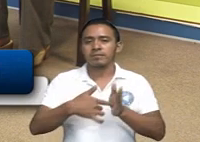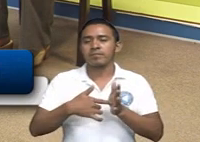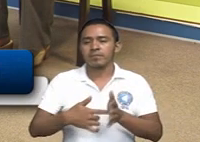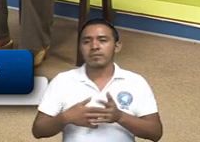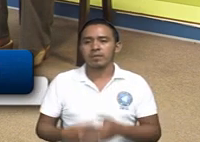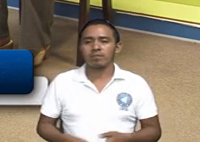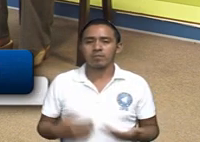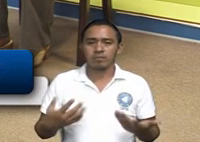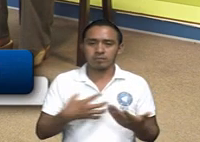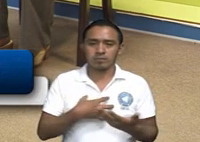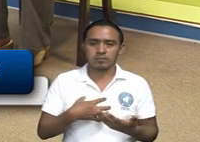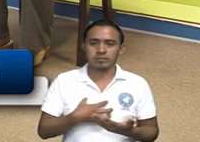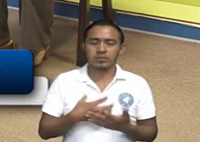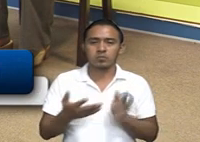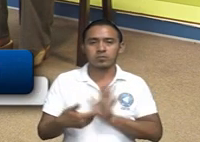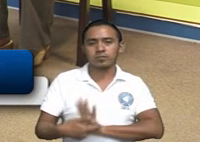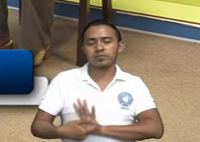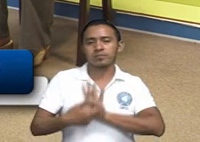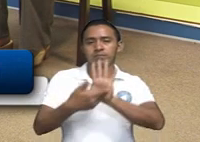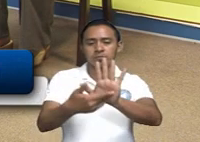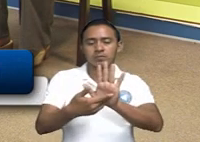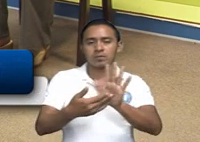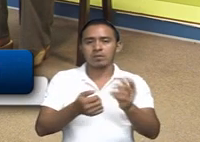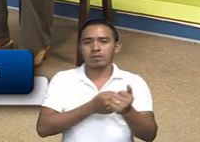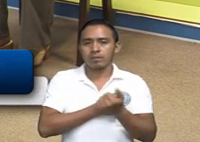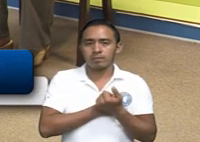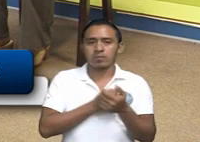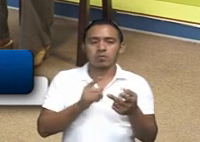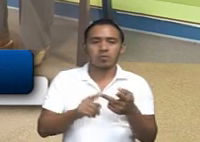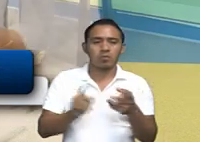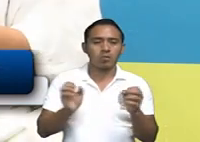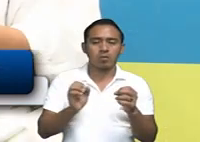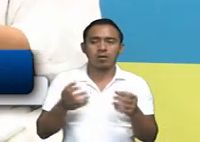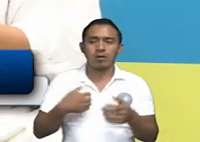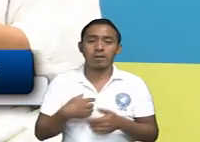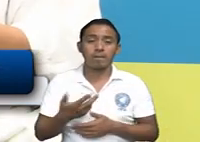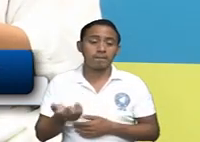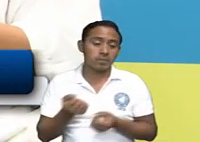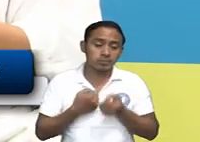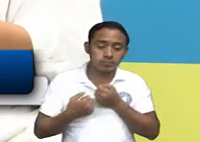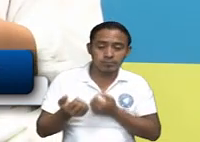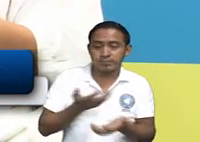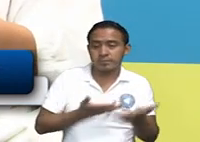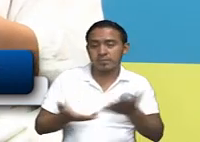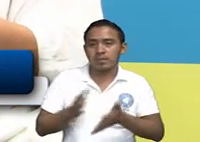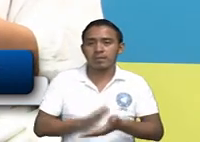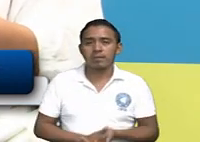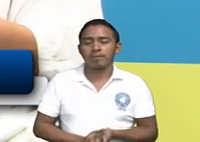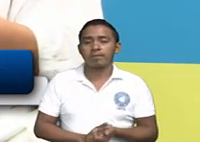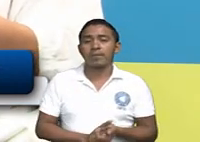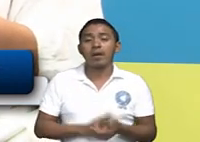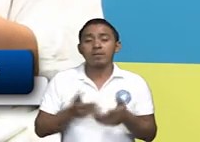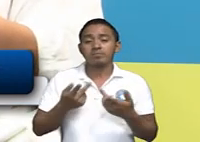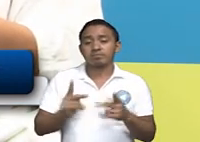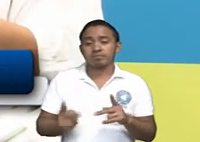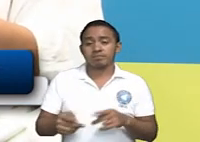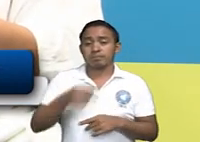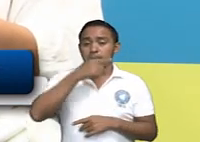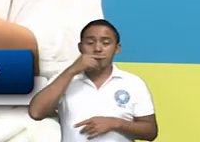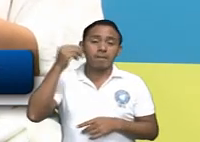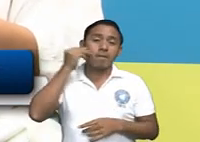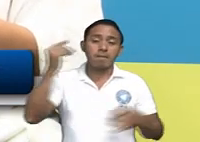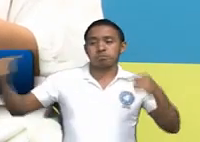la parte de cómo demostrarnos amor o afecto? Los padres. Pero si vivimos en un entorno